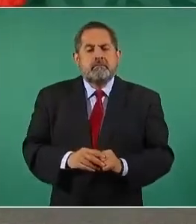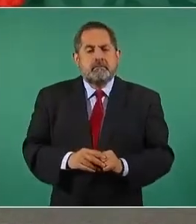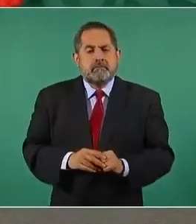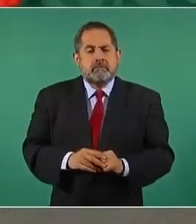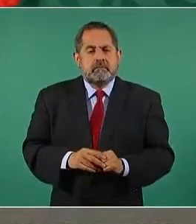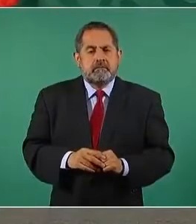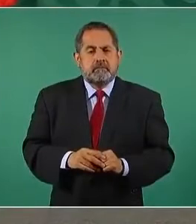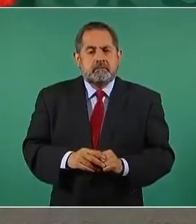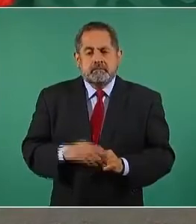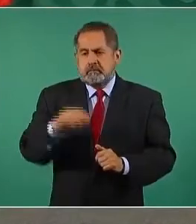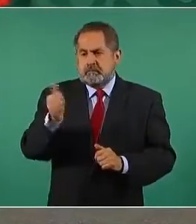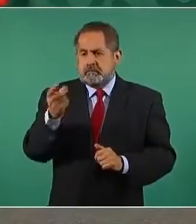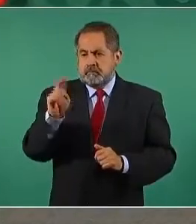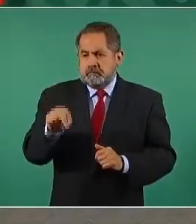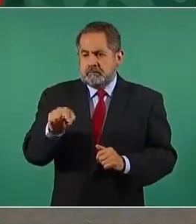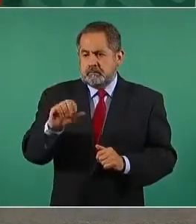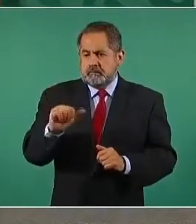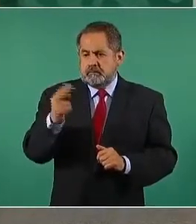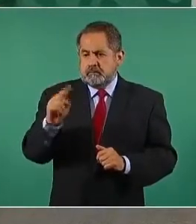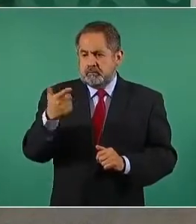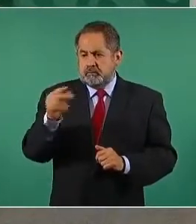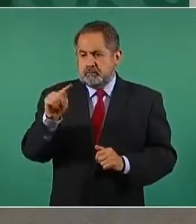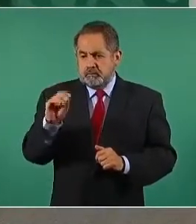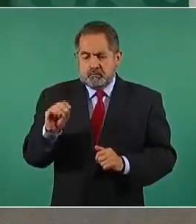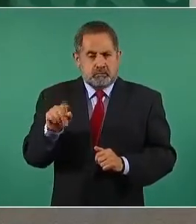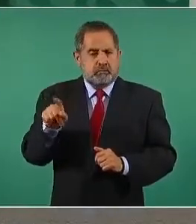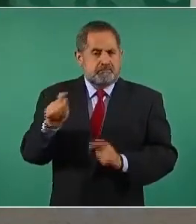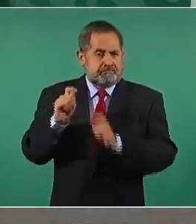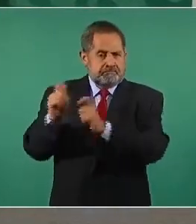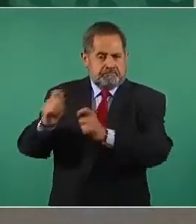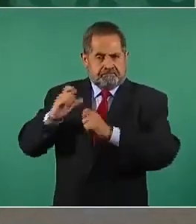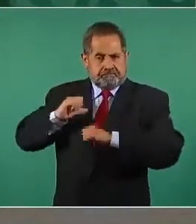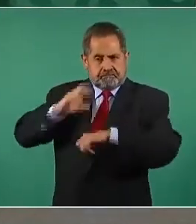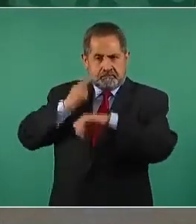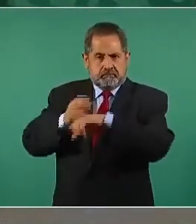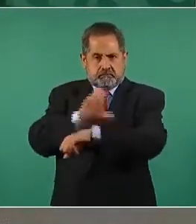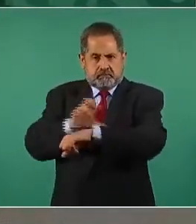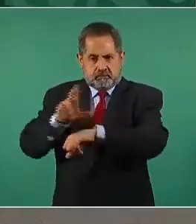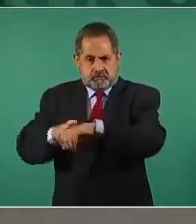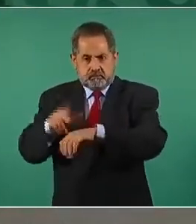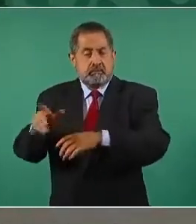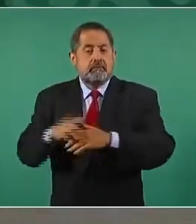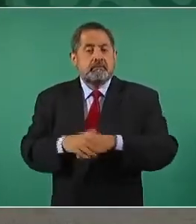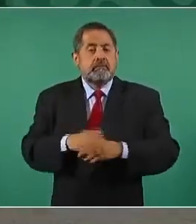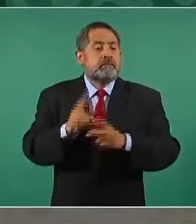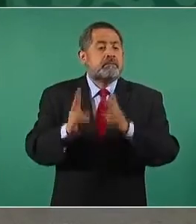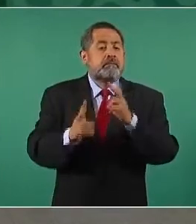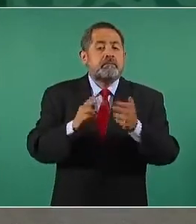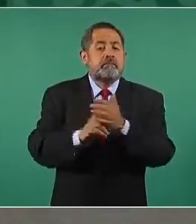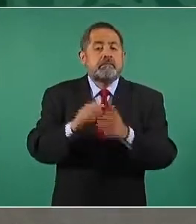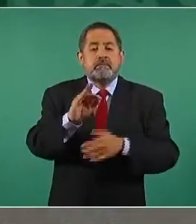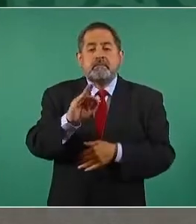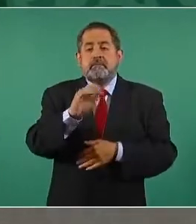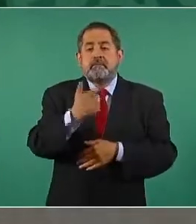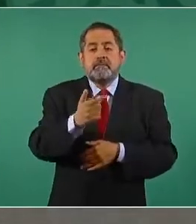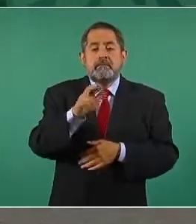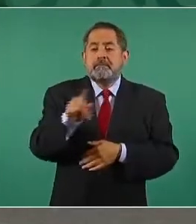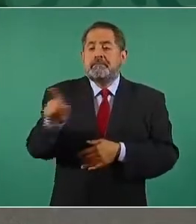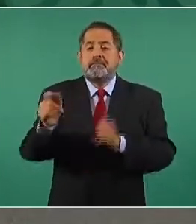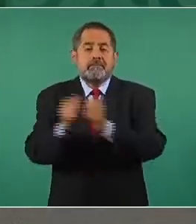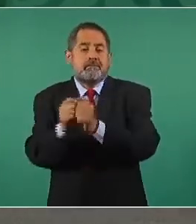Adán Augusto López Hernández. Entonces, el desayuno con el fiscal fue con Adán, y ayer